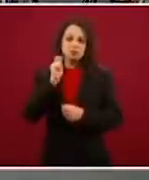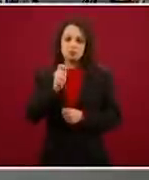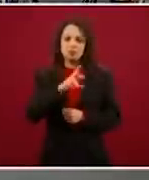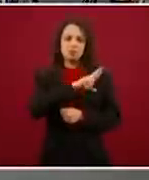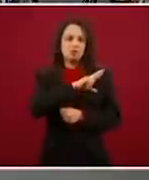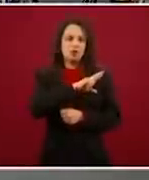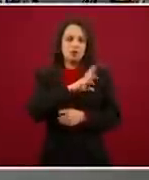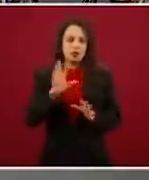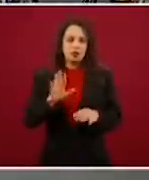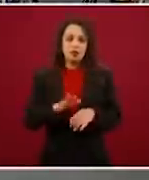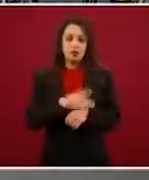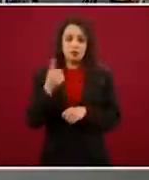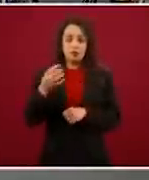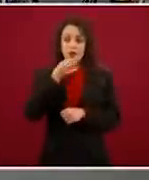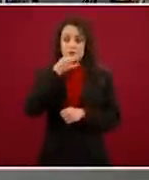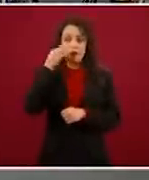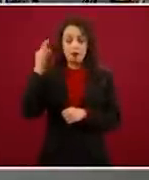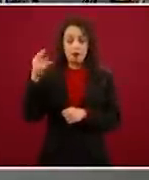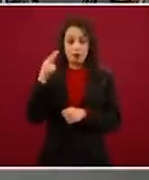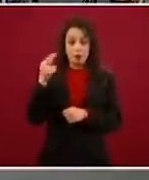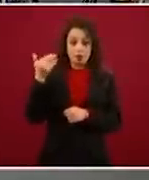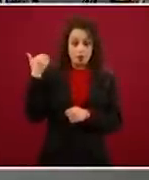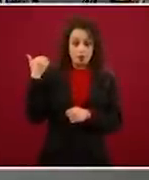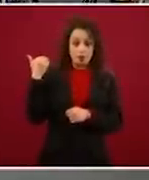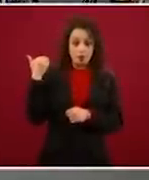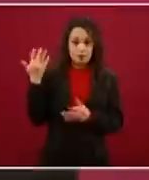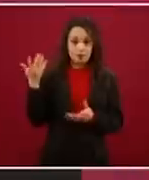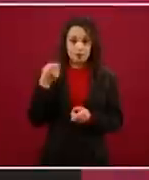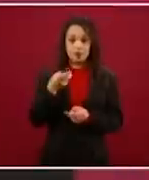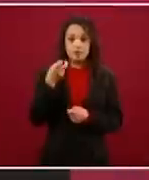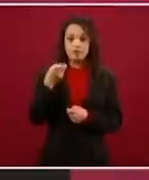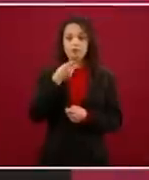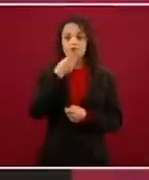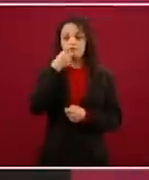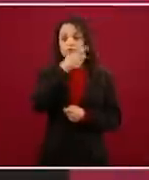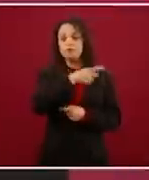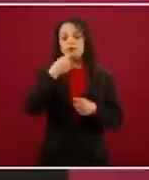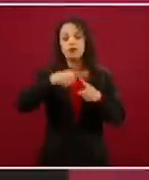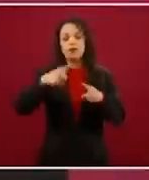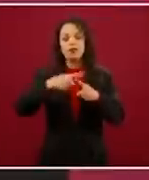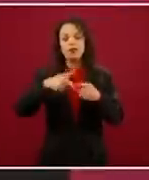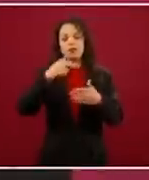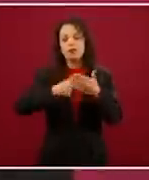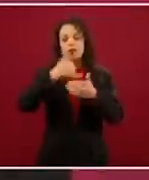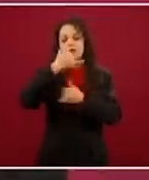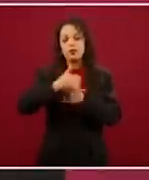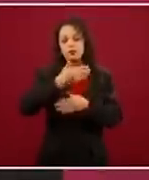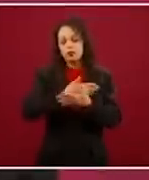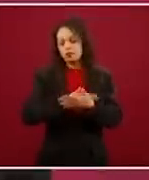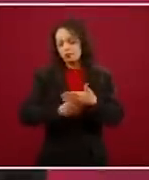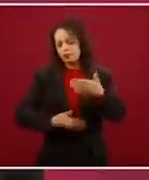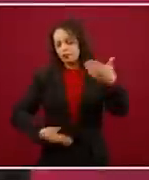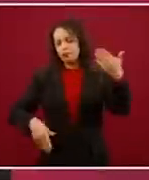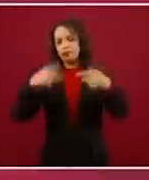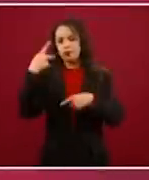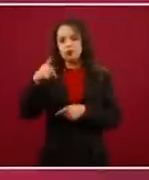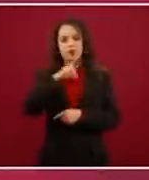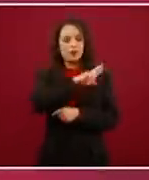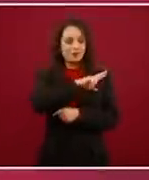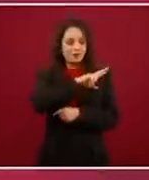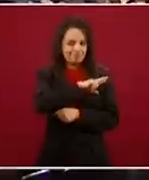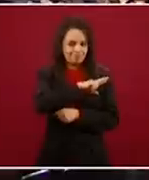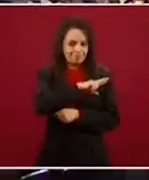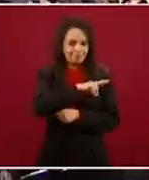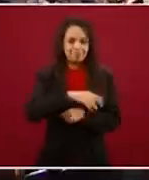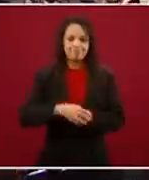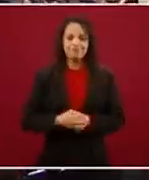Porque si se anunció en noviembre, fue cuando se dieron a conocer todos los proyectos de la iniciativa privada. Sí. Presidente,